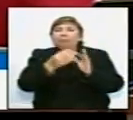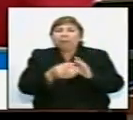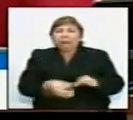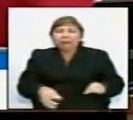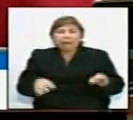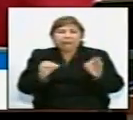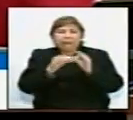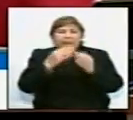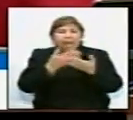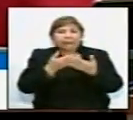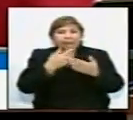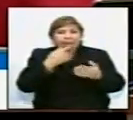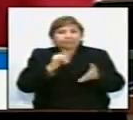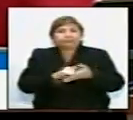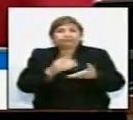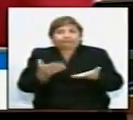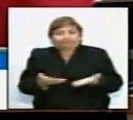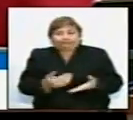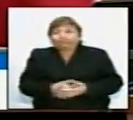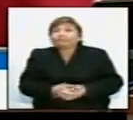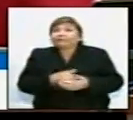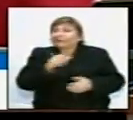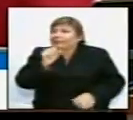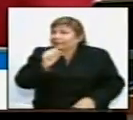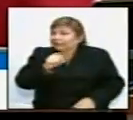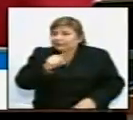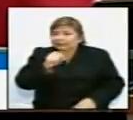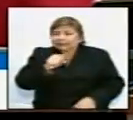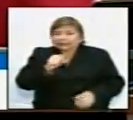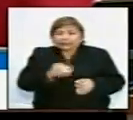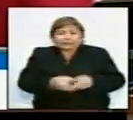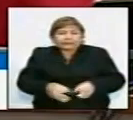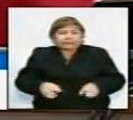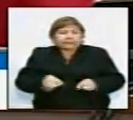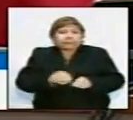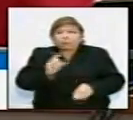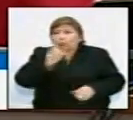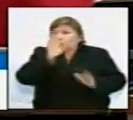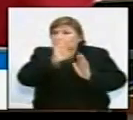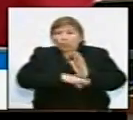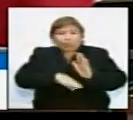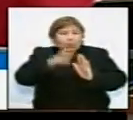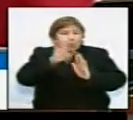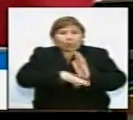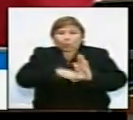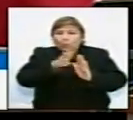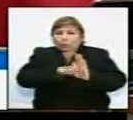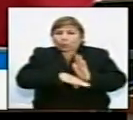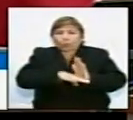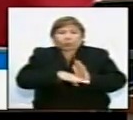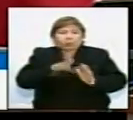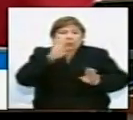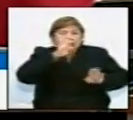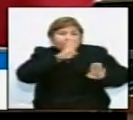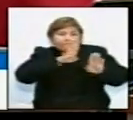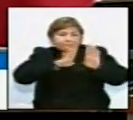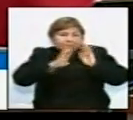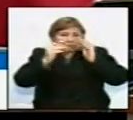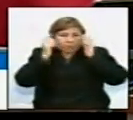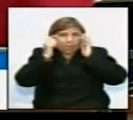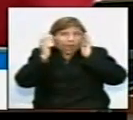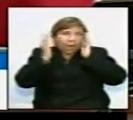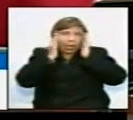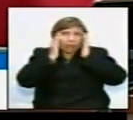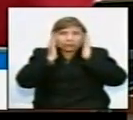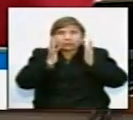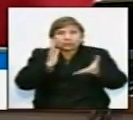importante clarificar esto. Sí es, y por supuesto no es menor, para nosotros una preocupación,